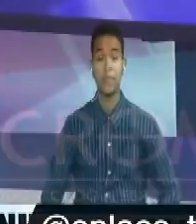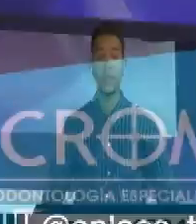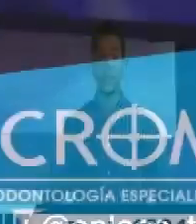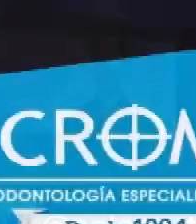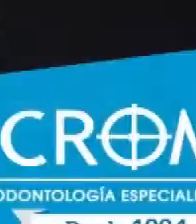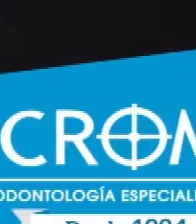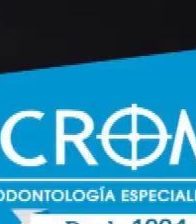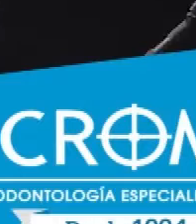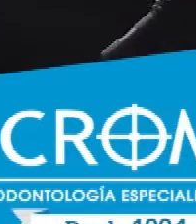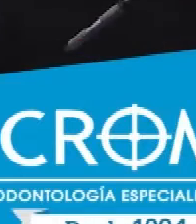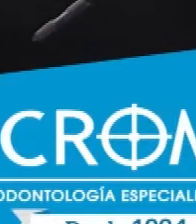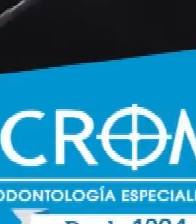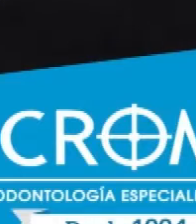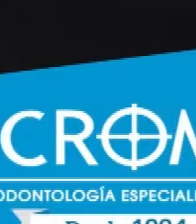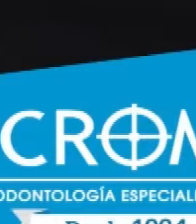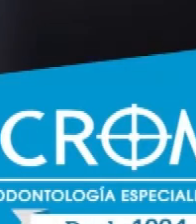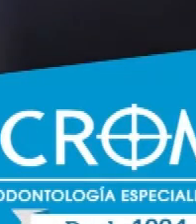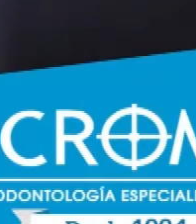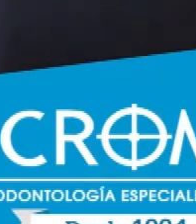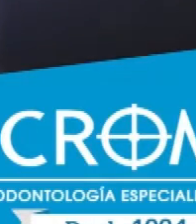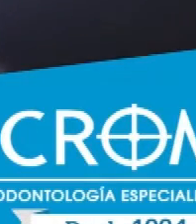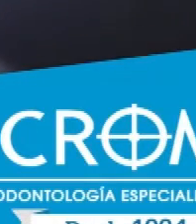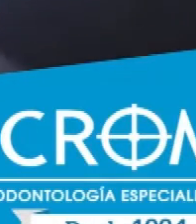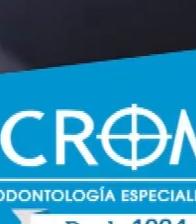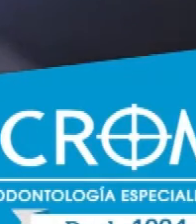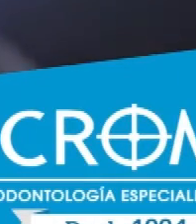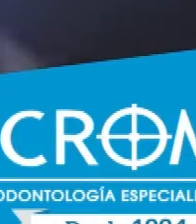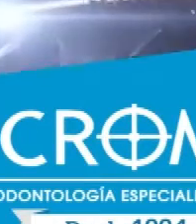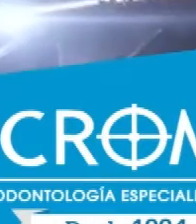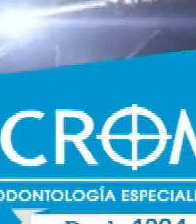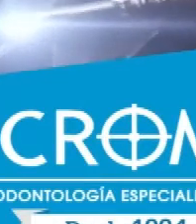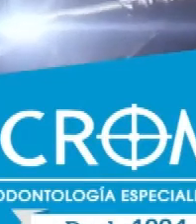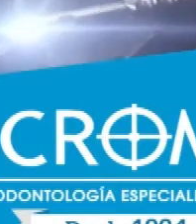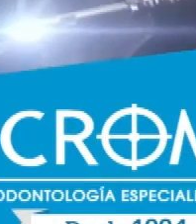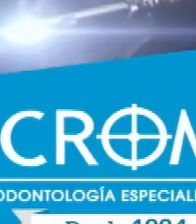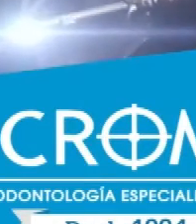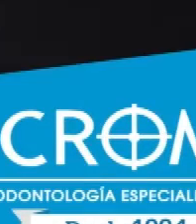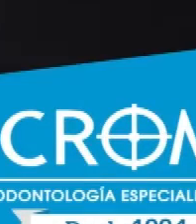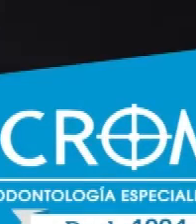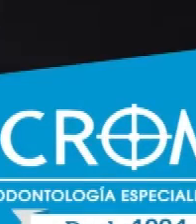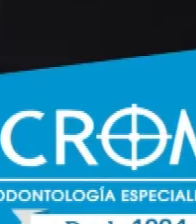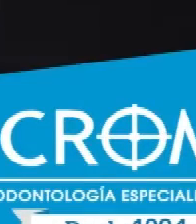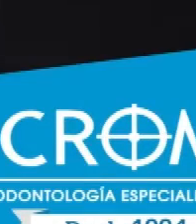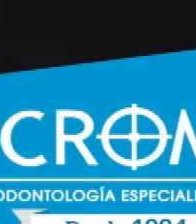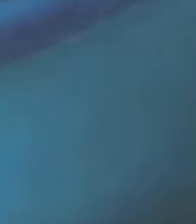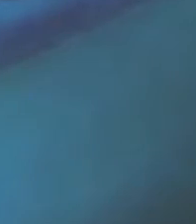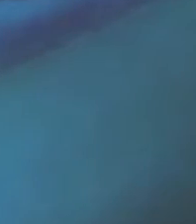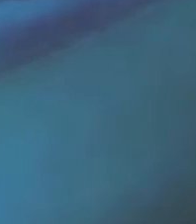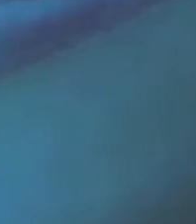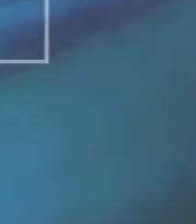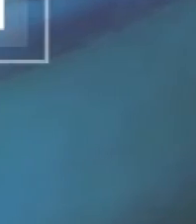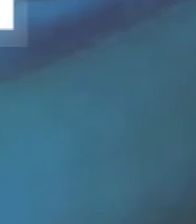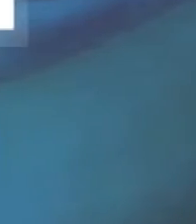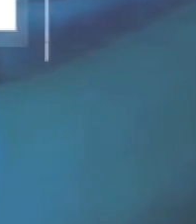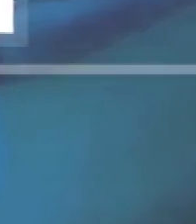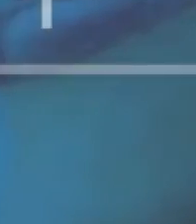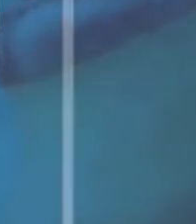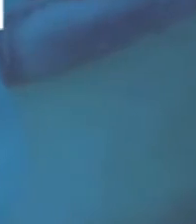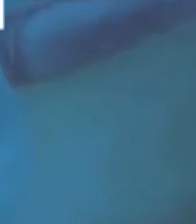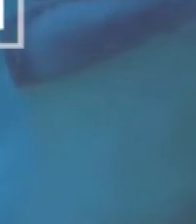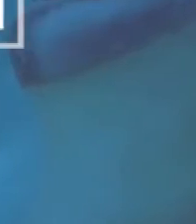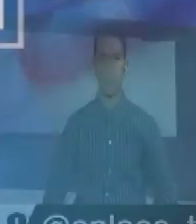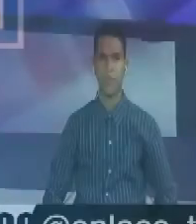Invisalign, ortodoncia invisible, resultados muy visibles. Luce tu sonrisa, no tus brackets. Chrome, odontología especializada.